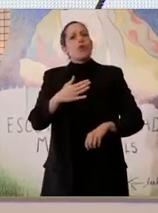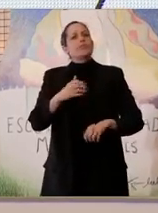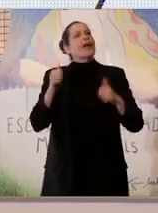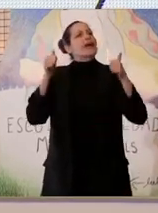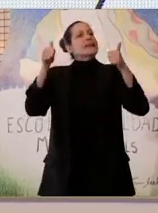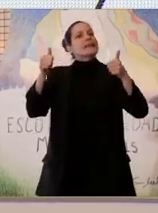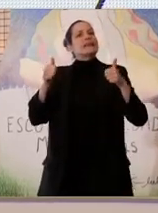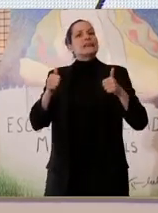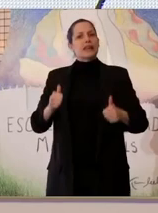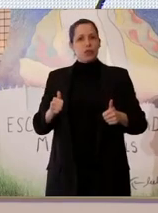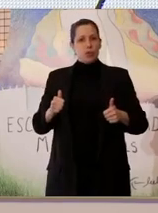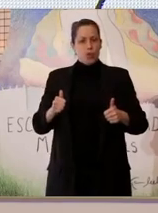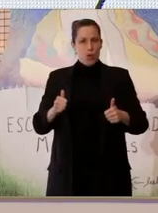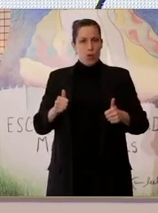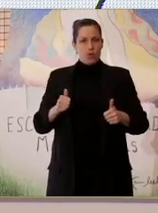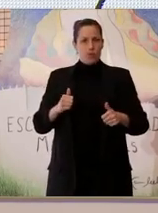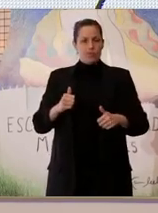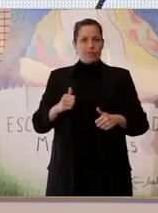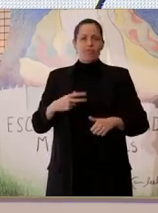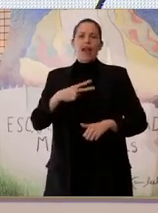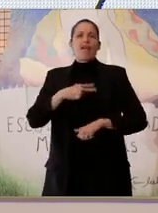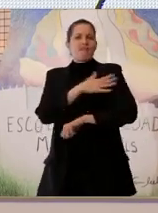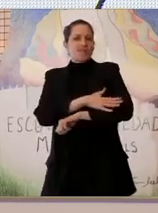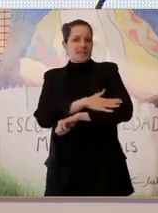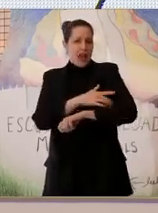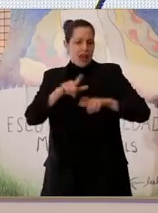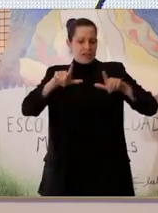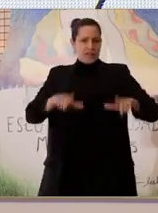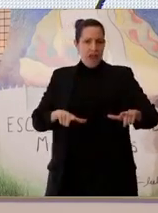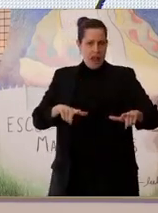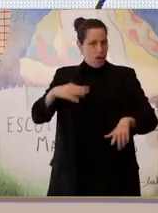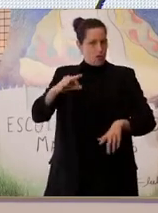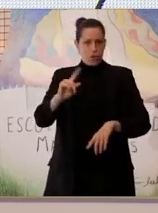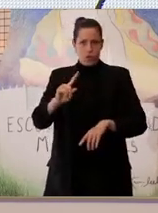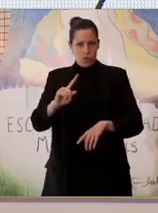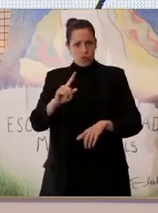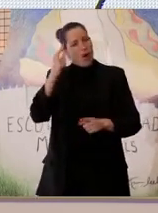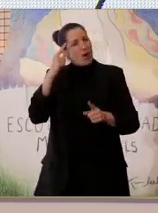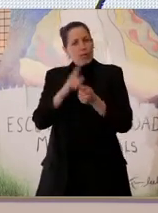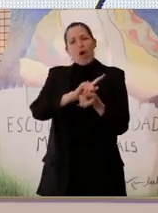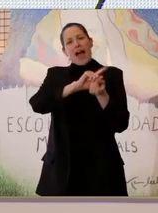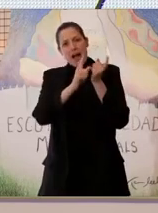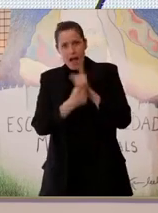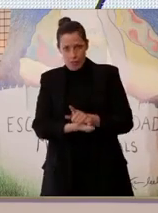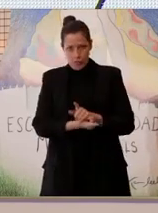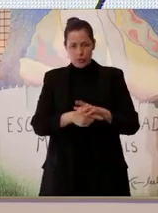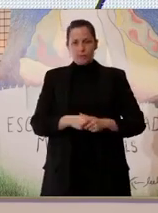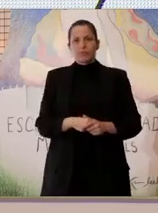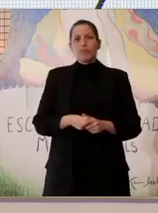también queremos introducir cambios, es importante. Por lo tanto, políticas públicas que harían